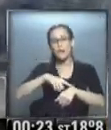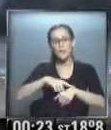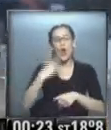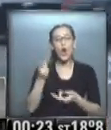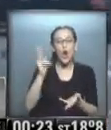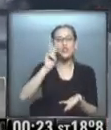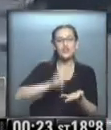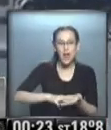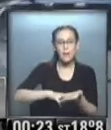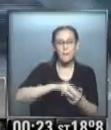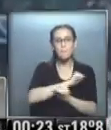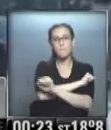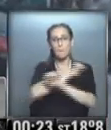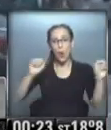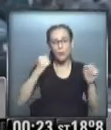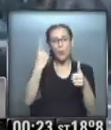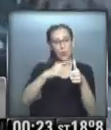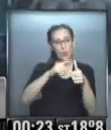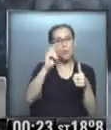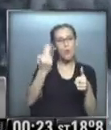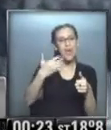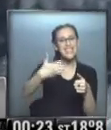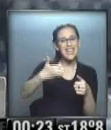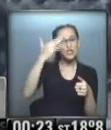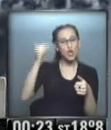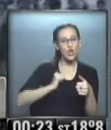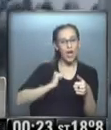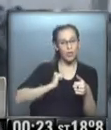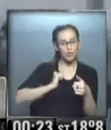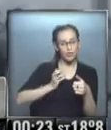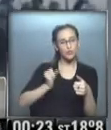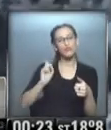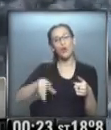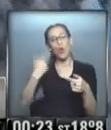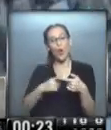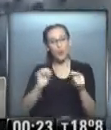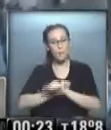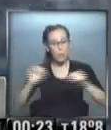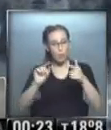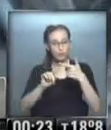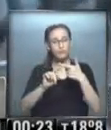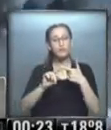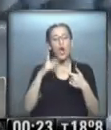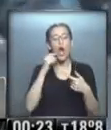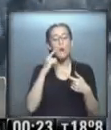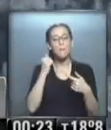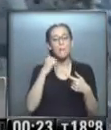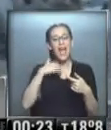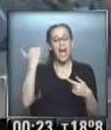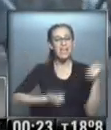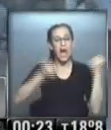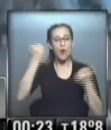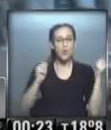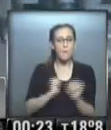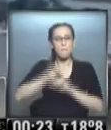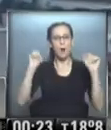nuevos atentados. Uno provocó la muerte de 6 soldados al este del Cairo y el otro, un atacante suicida, detonó un coche bomba